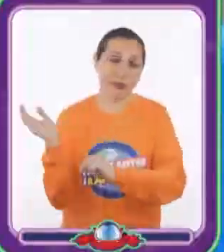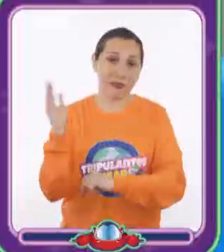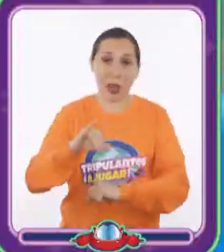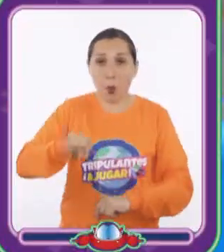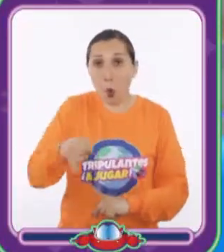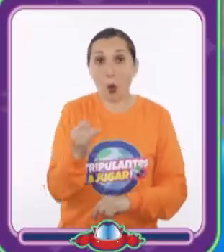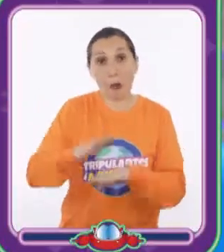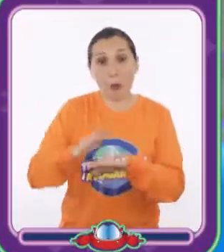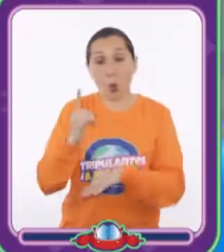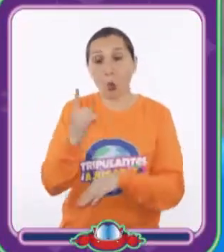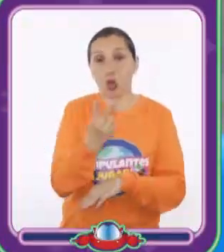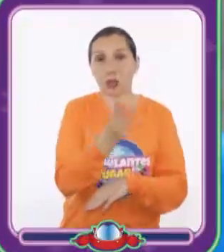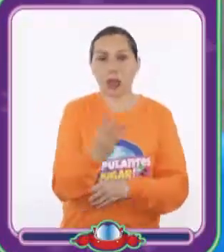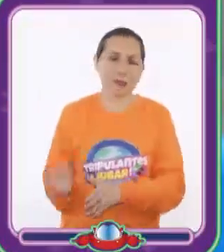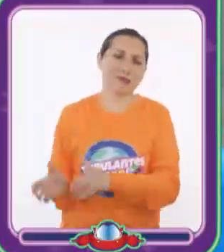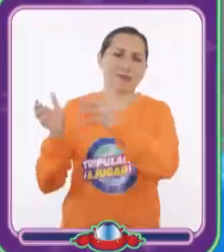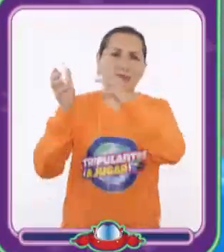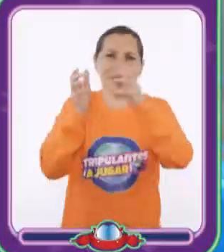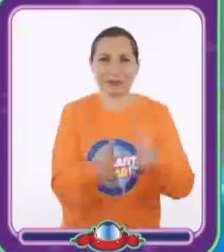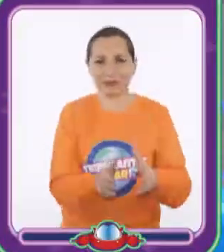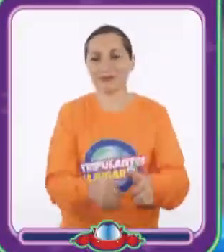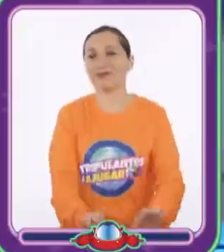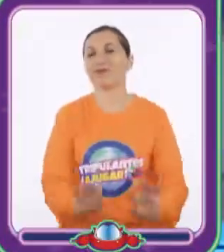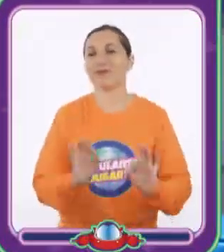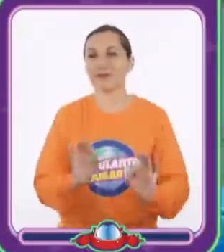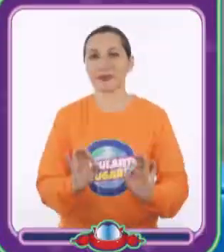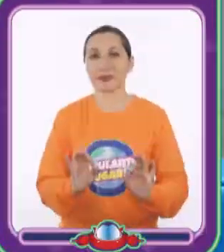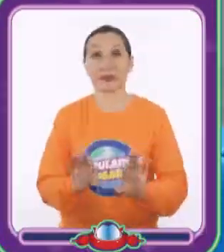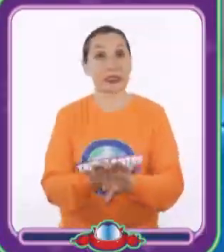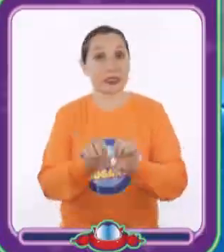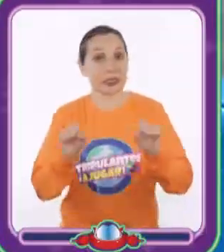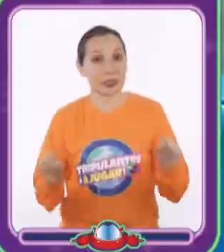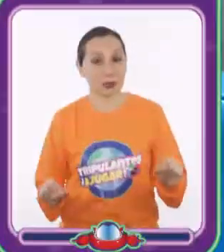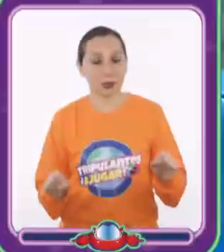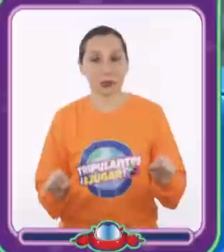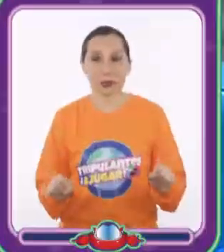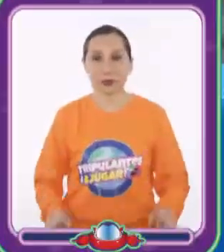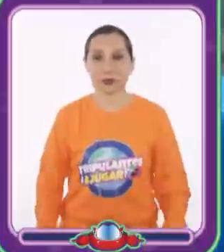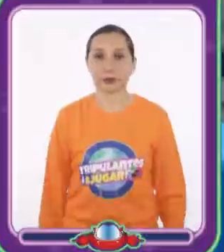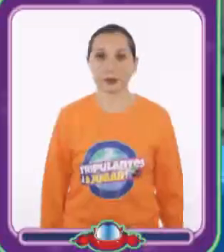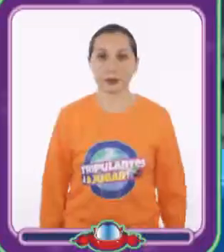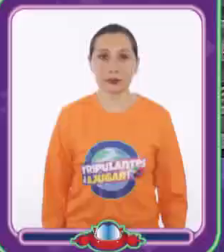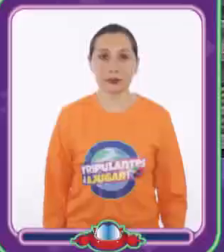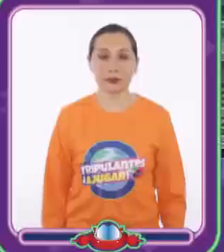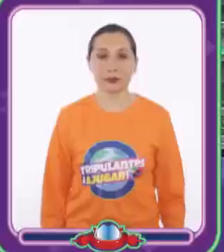Juliana! ¡Te ayudo! ¡Permiso, Juliana! ¡Uno, tres! ¡Arriba, Juliana! ¡Eso! ¡Estamos listos!